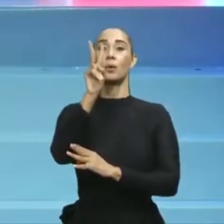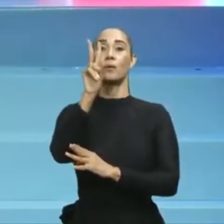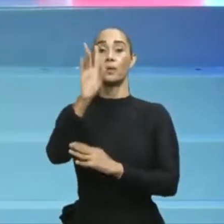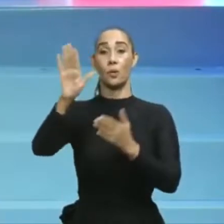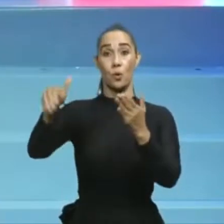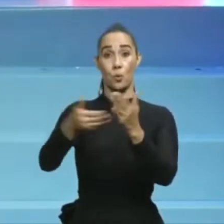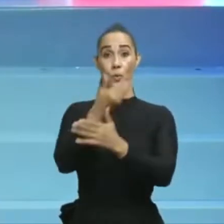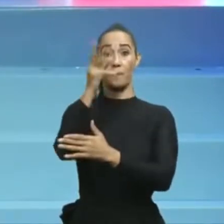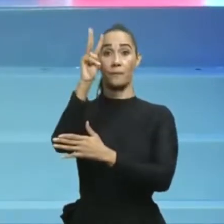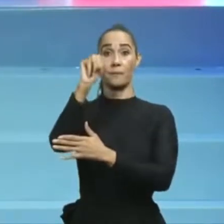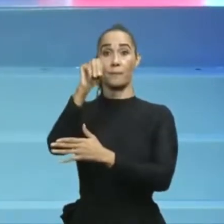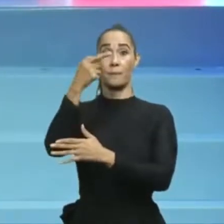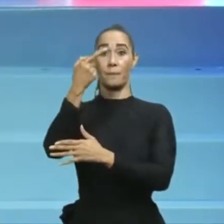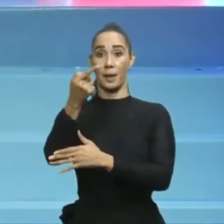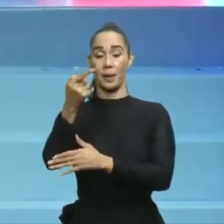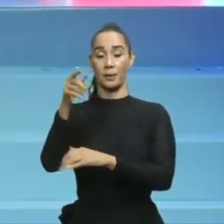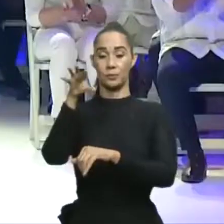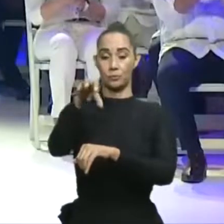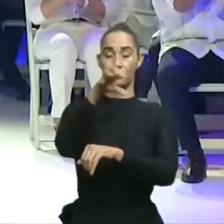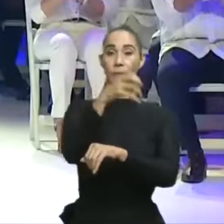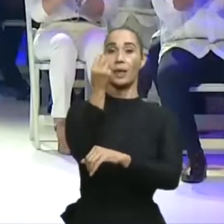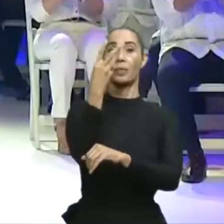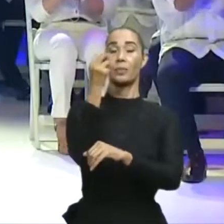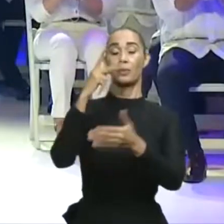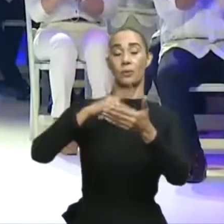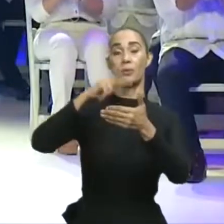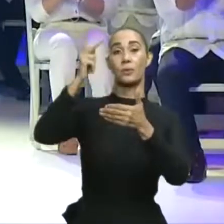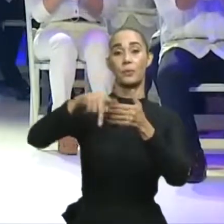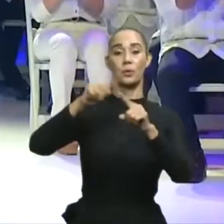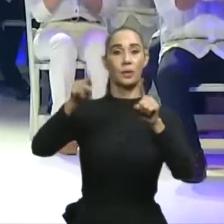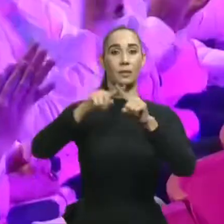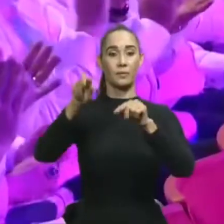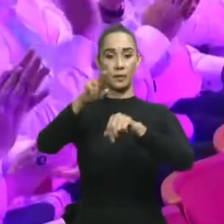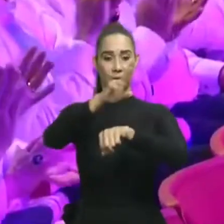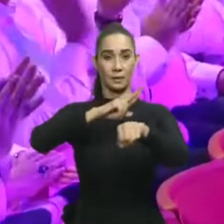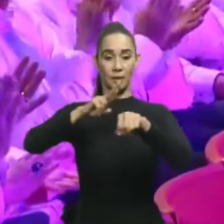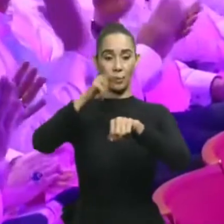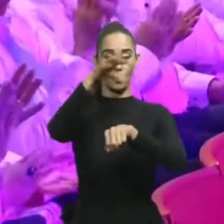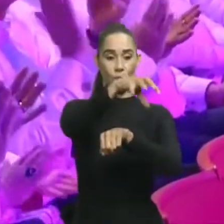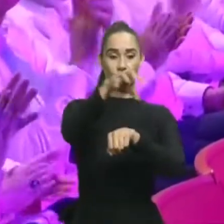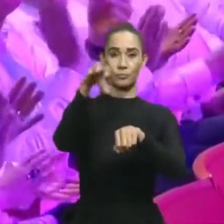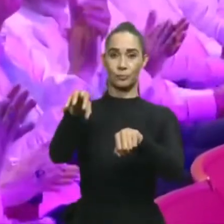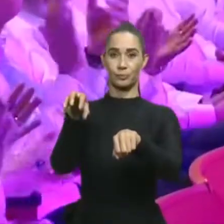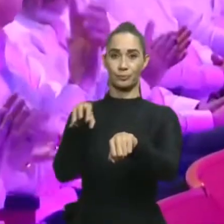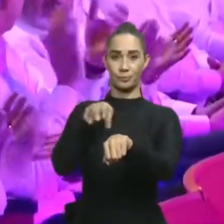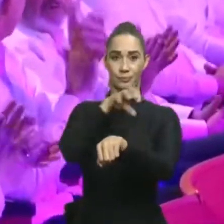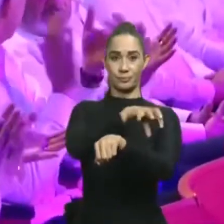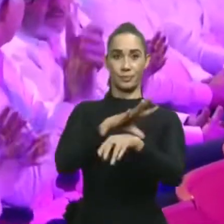megavatios distribuidos en 12 proyectos en diferentes regiones del país